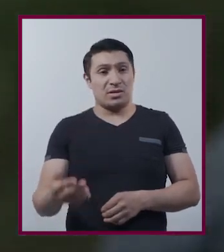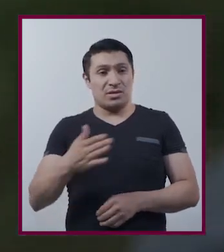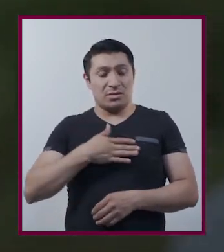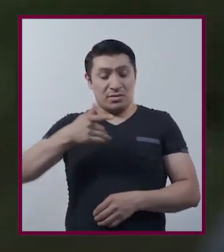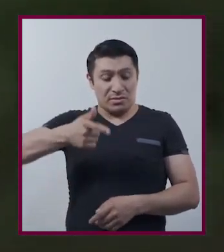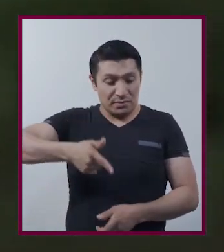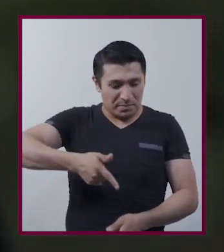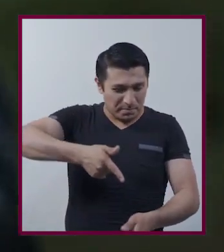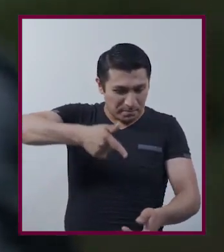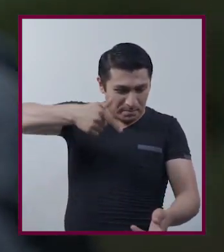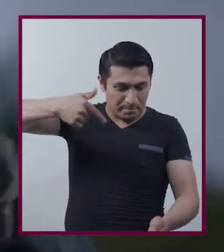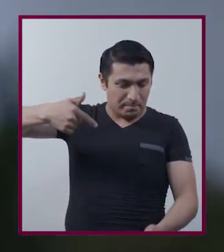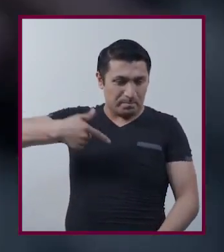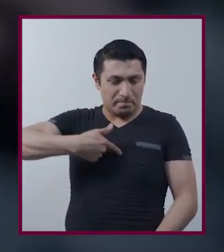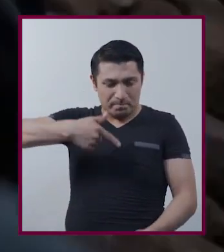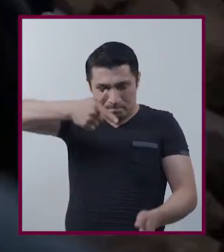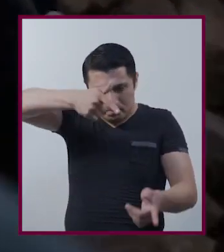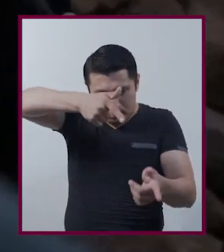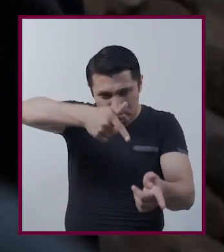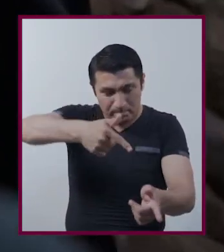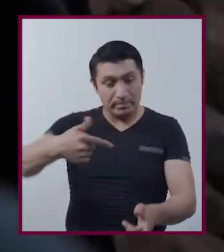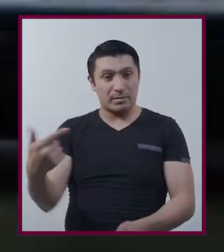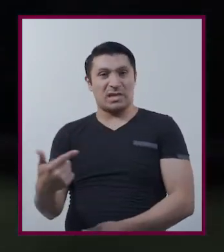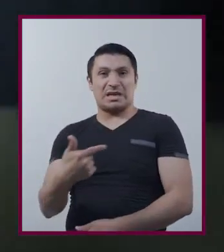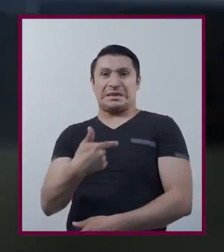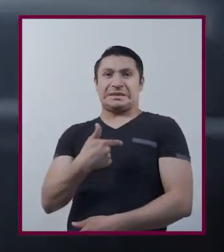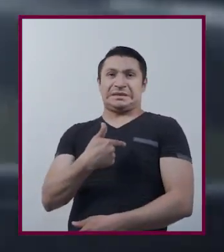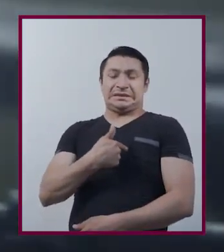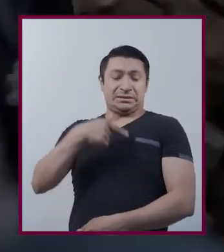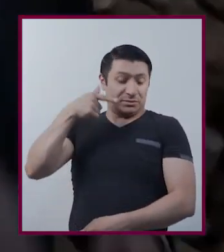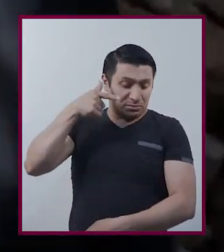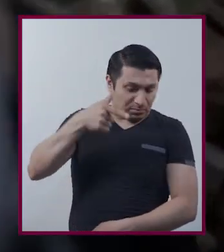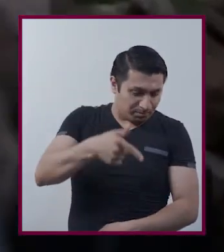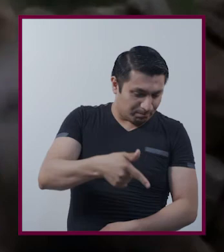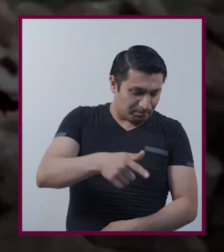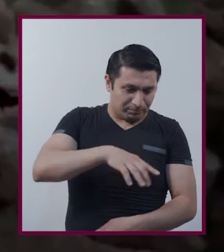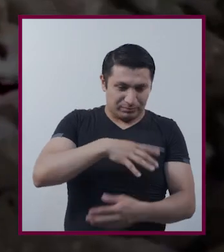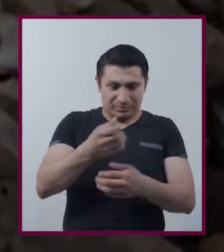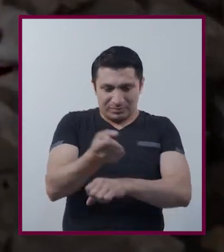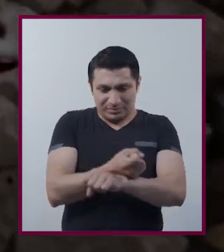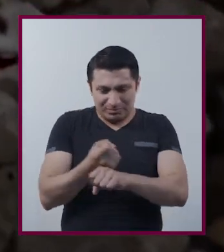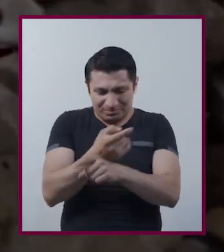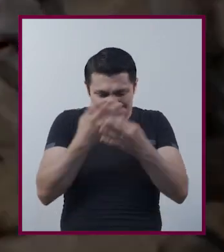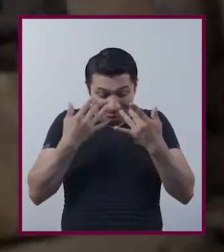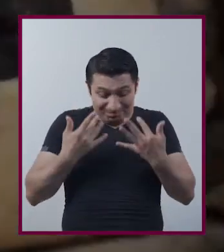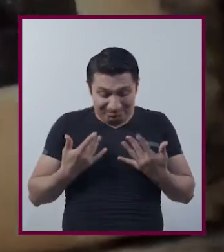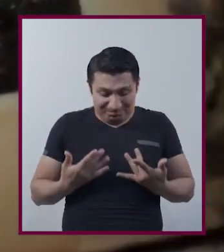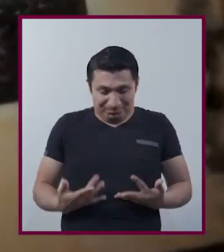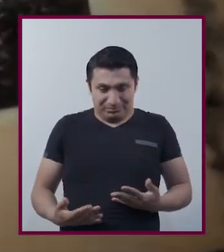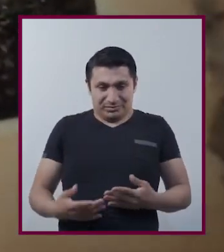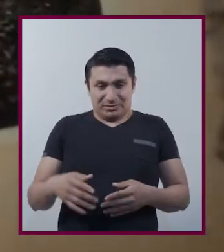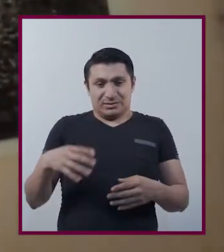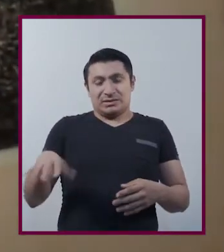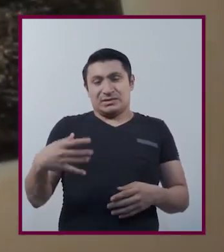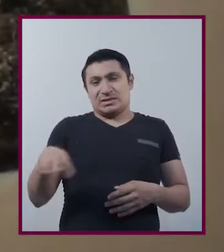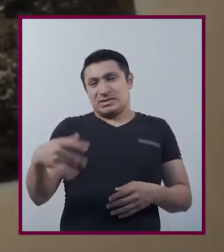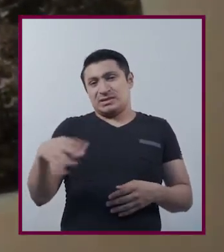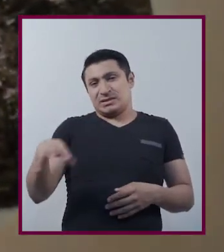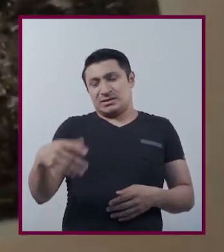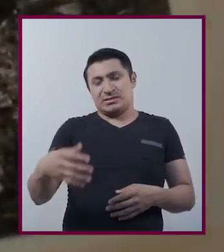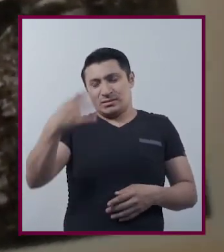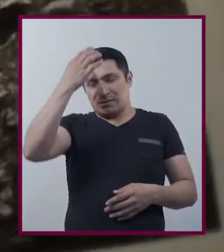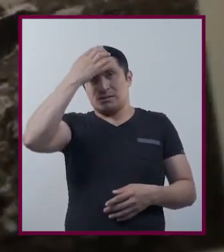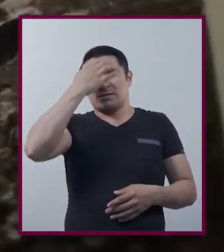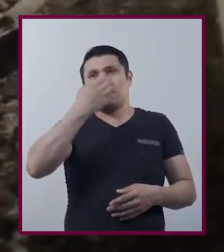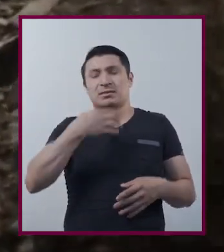espada. Yo coloqué mi fusil casi tocando el pecho de Maximiliano, que estaba allí, tirado y bañado en sangre, y una mano